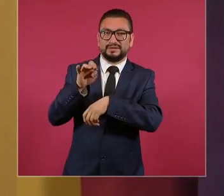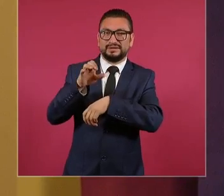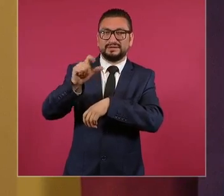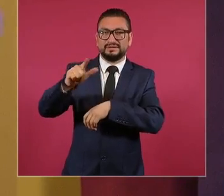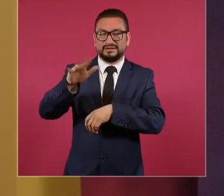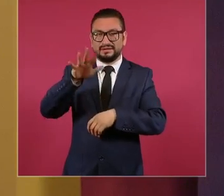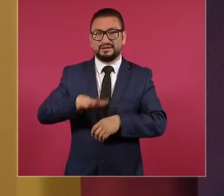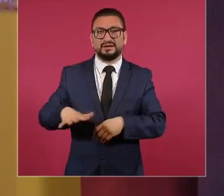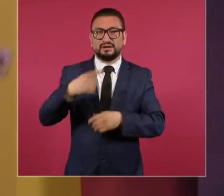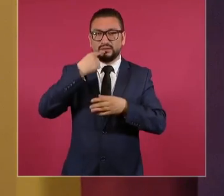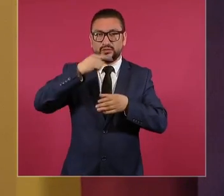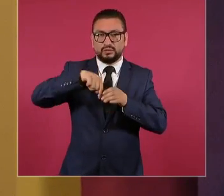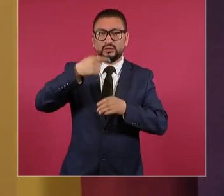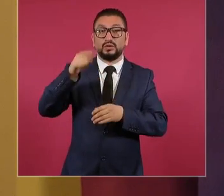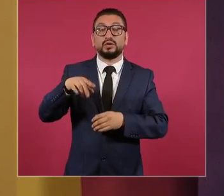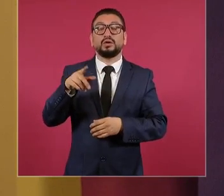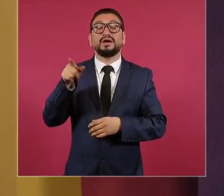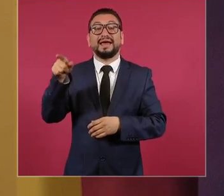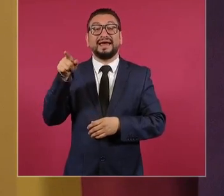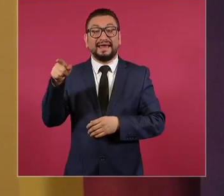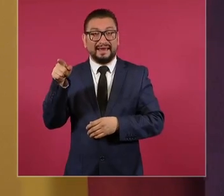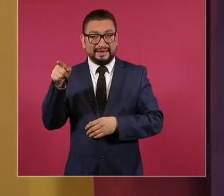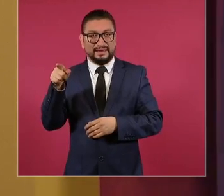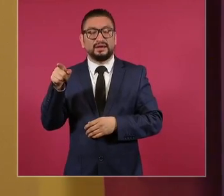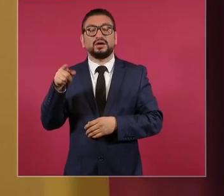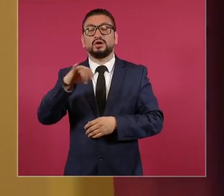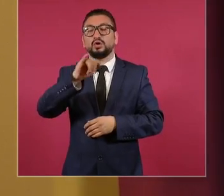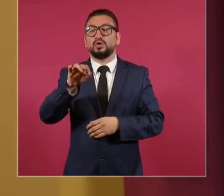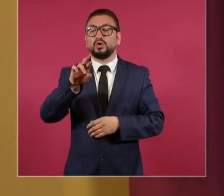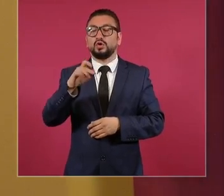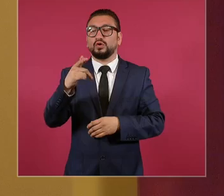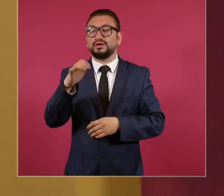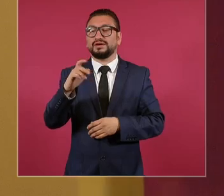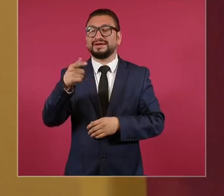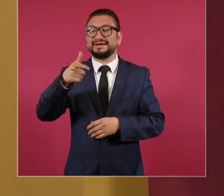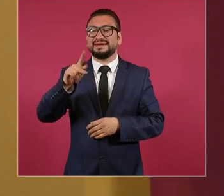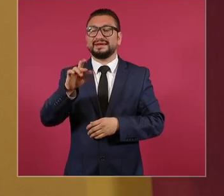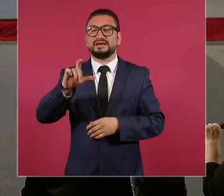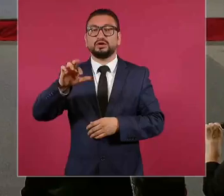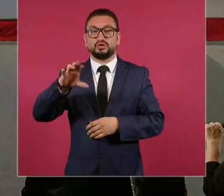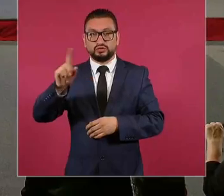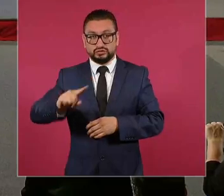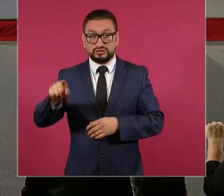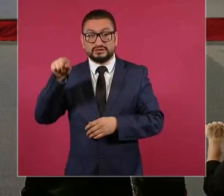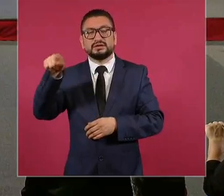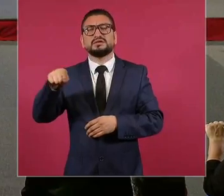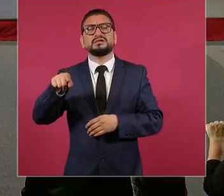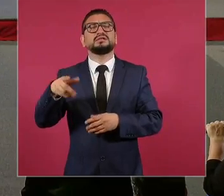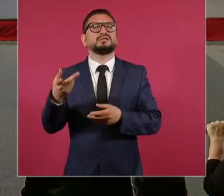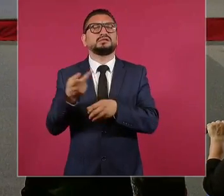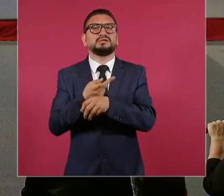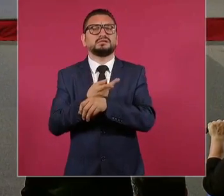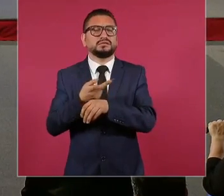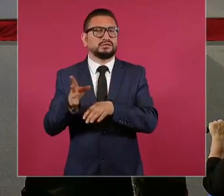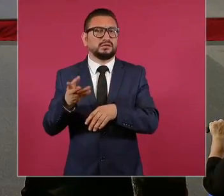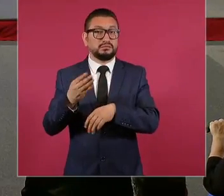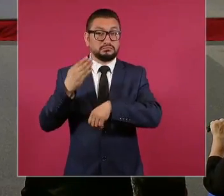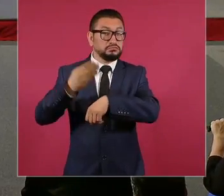en Celaya, Guanajuato, Jorge Quiroz Quintero, le da una